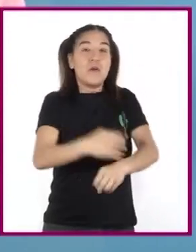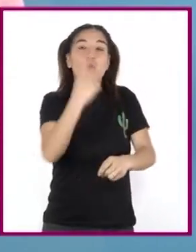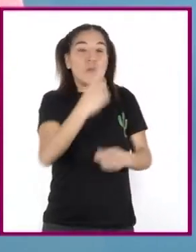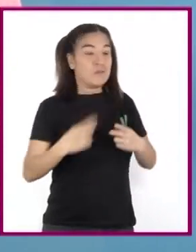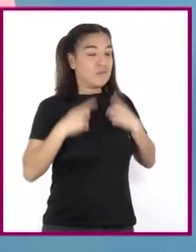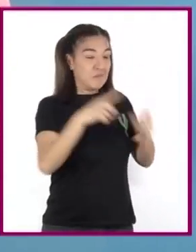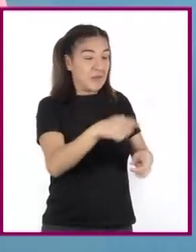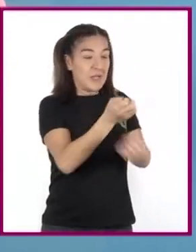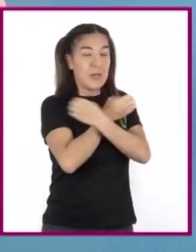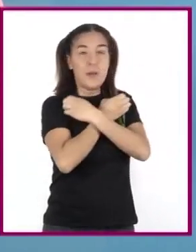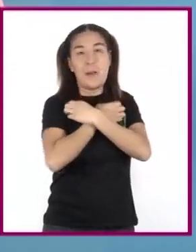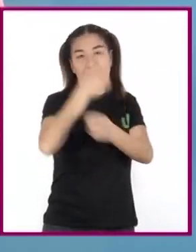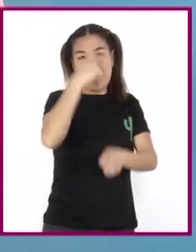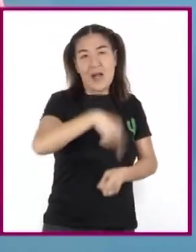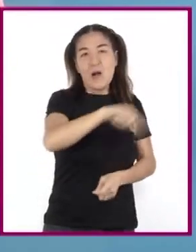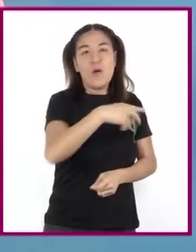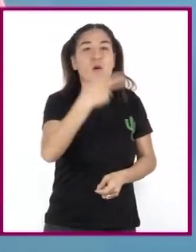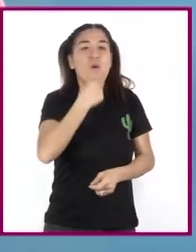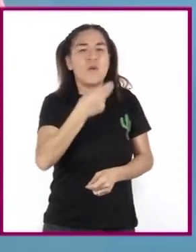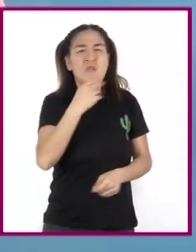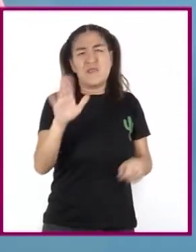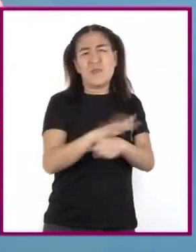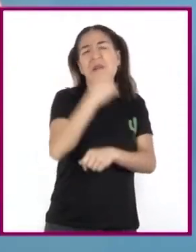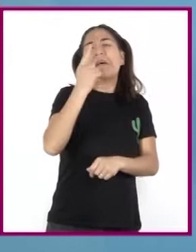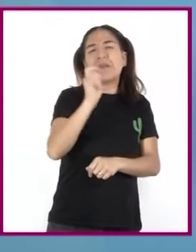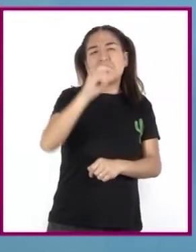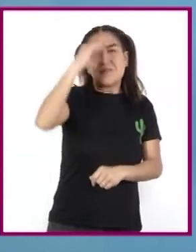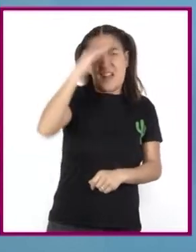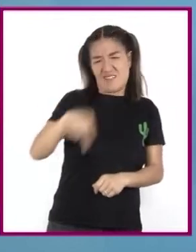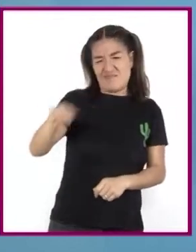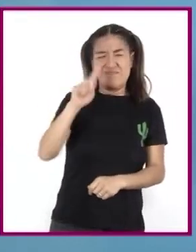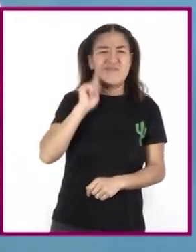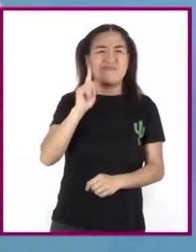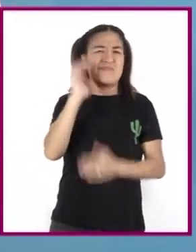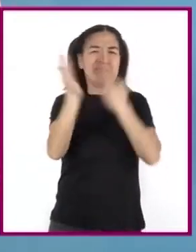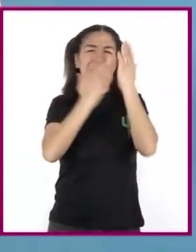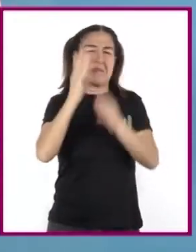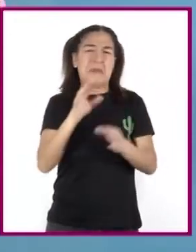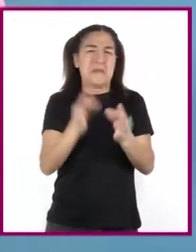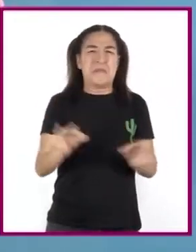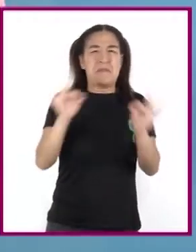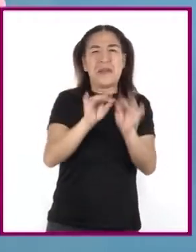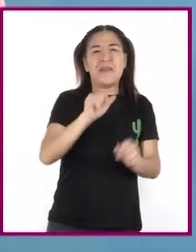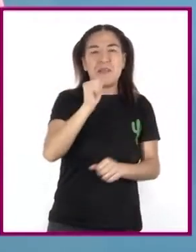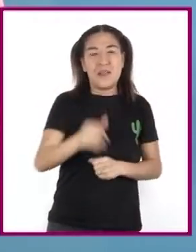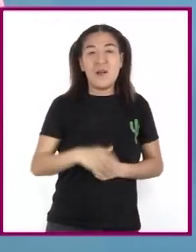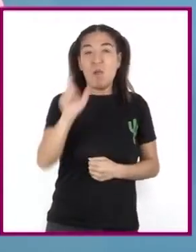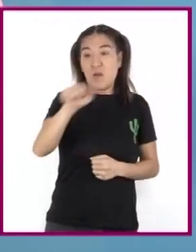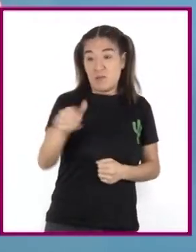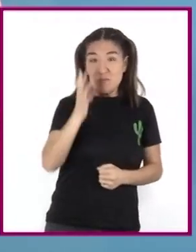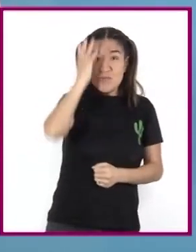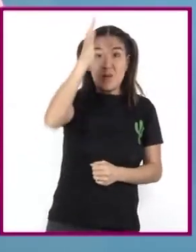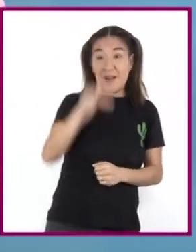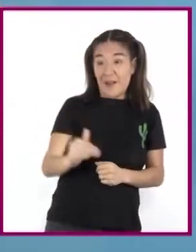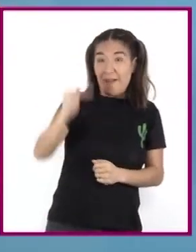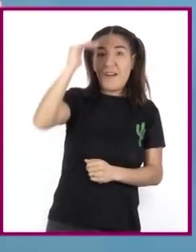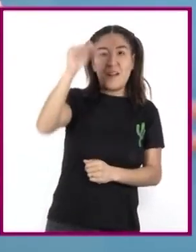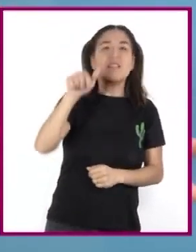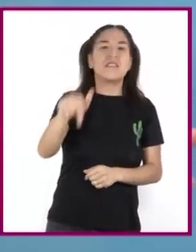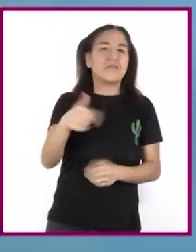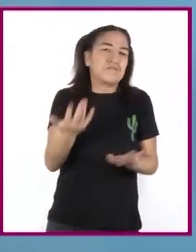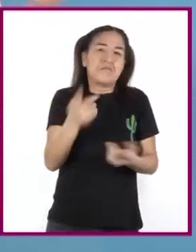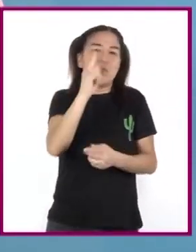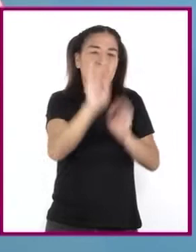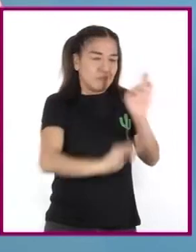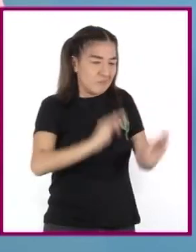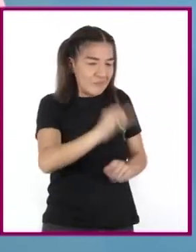varones porque piensan que no es tan importante que ellas estudien, pues cuando sean adultas se dedicarán a cuidar a sus hijos y a su